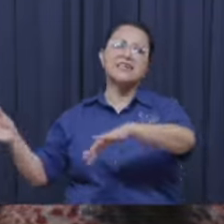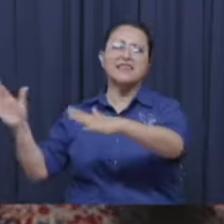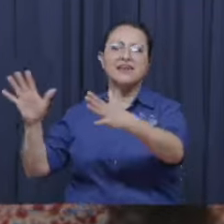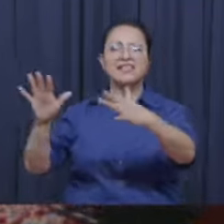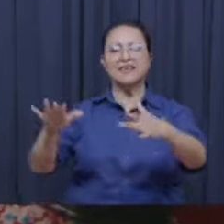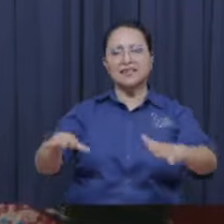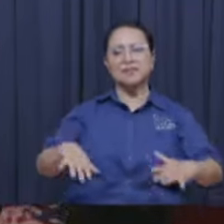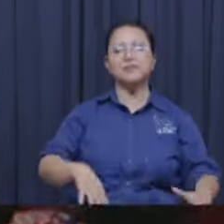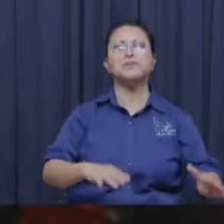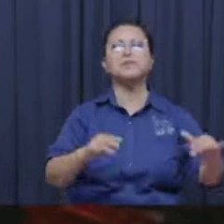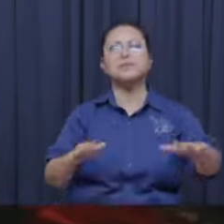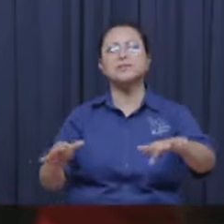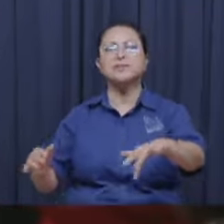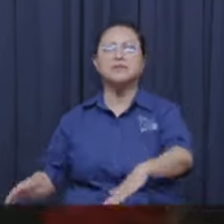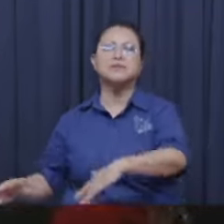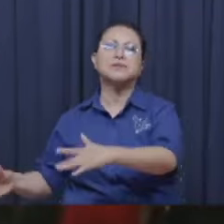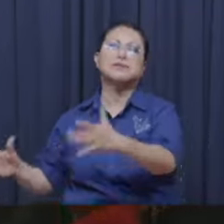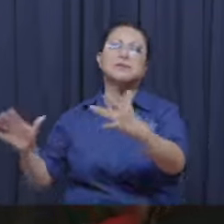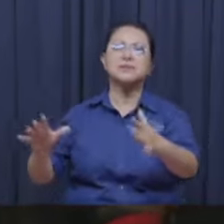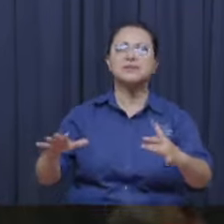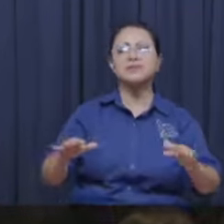somos, Padre.